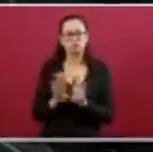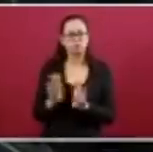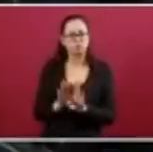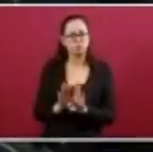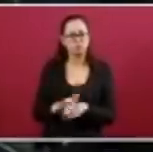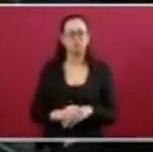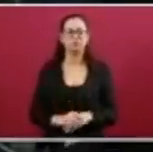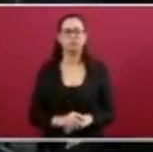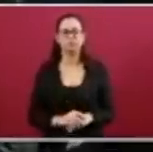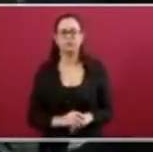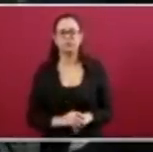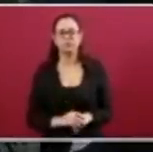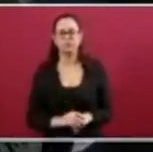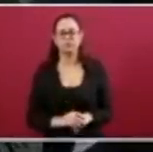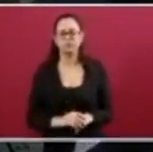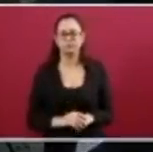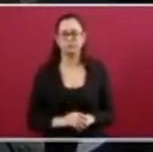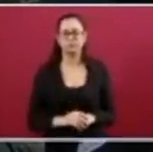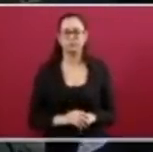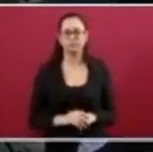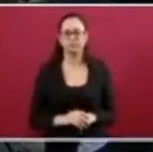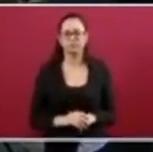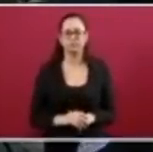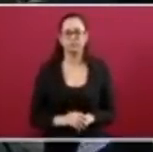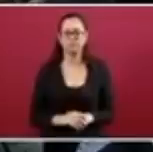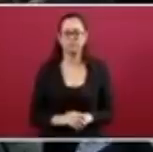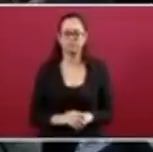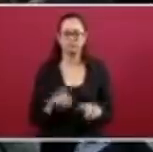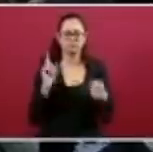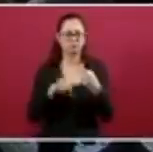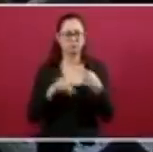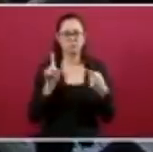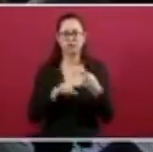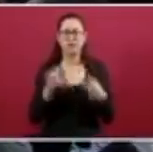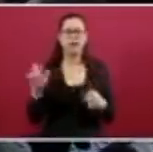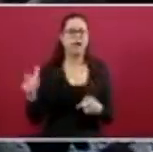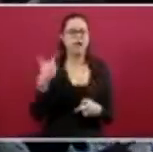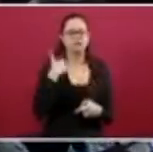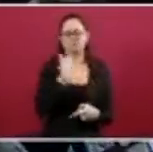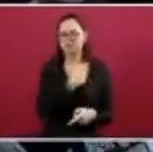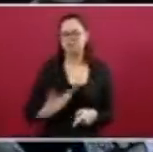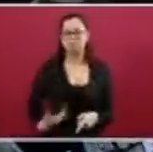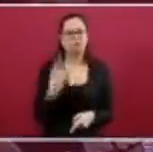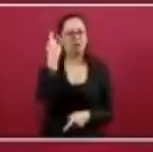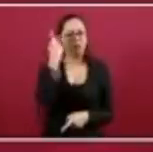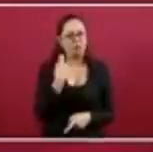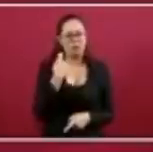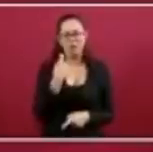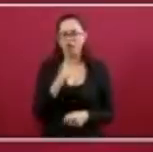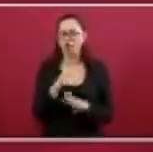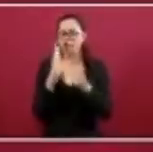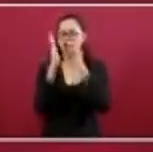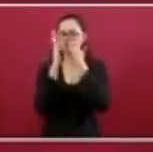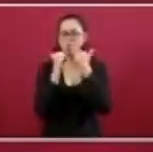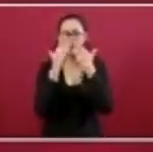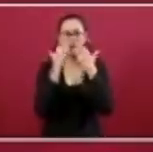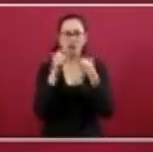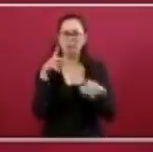Bueno, lo primero, no hay ya pensión a expresidentes, ya se